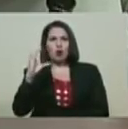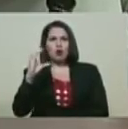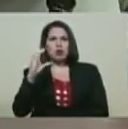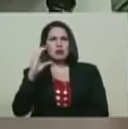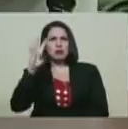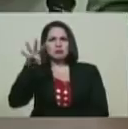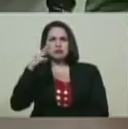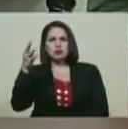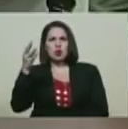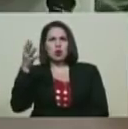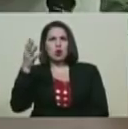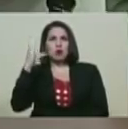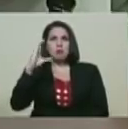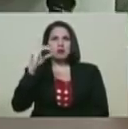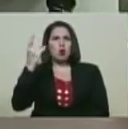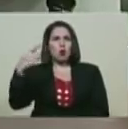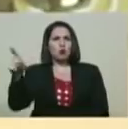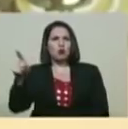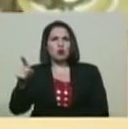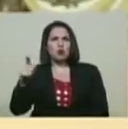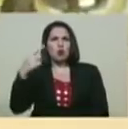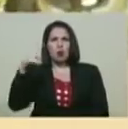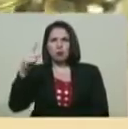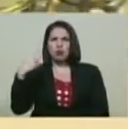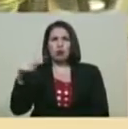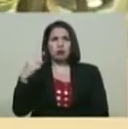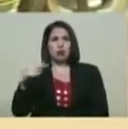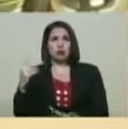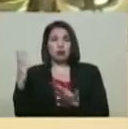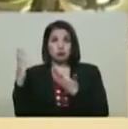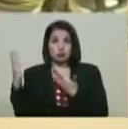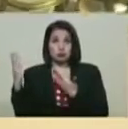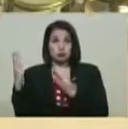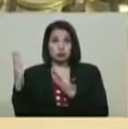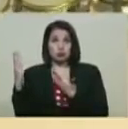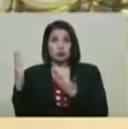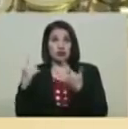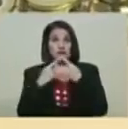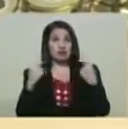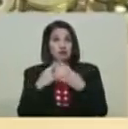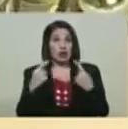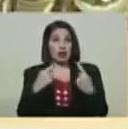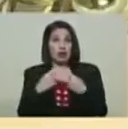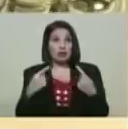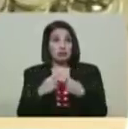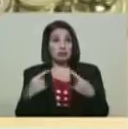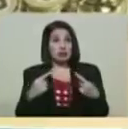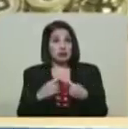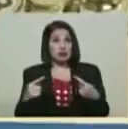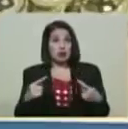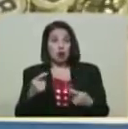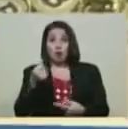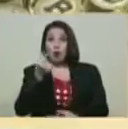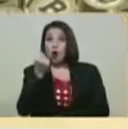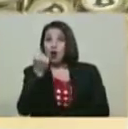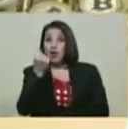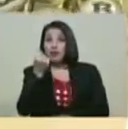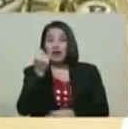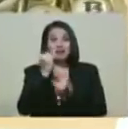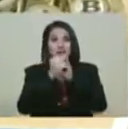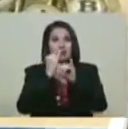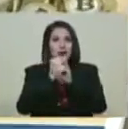El Bitcoin Cash, el Ethereum, el Ripple, el Dash, el